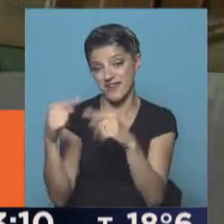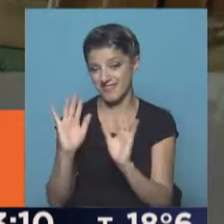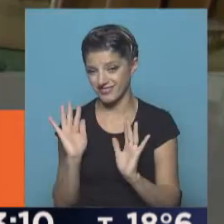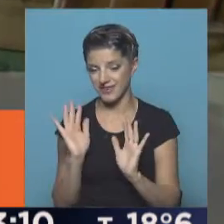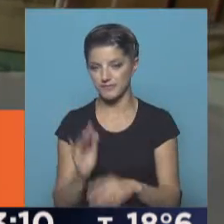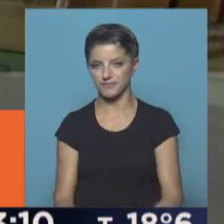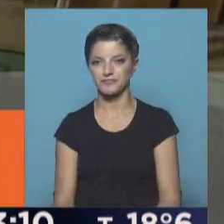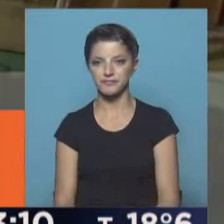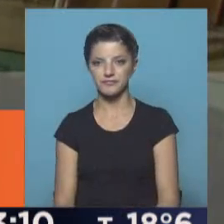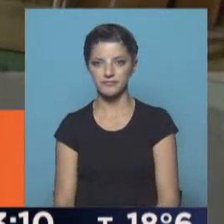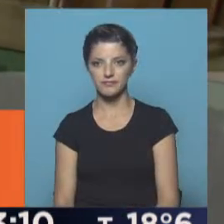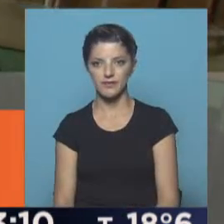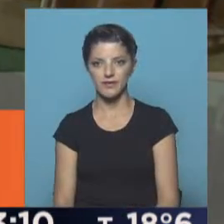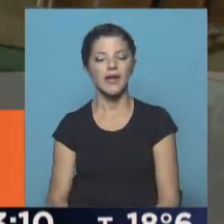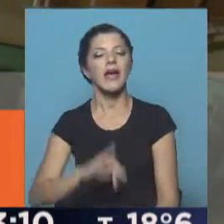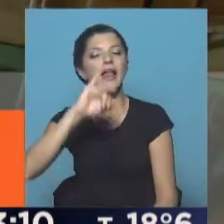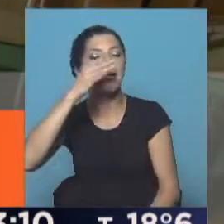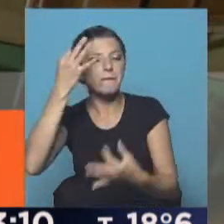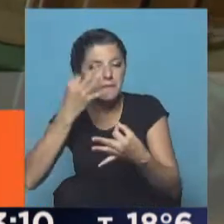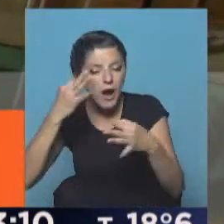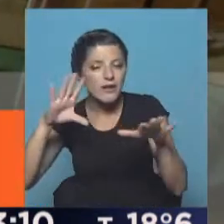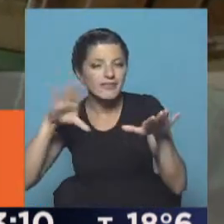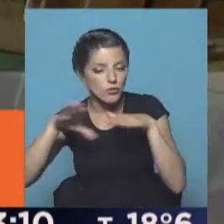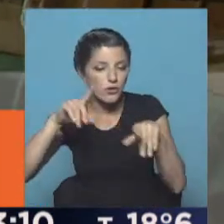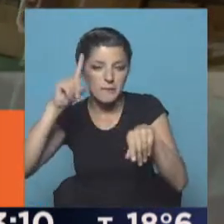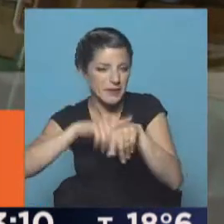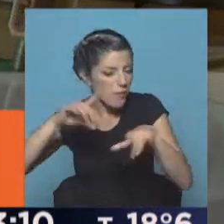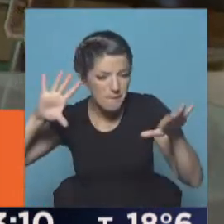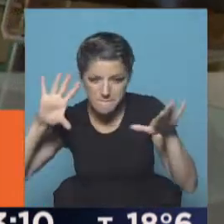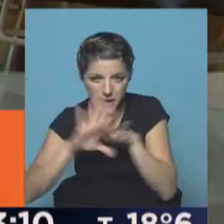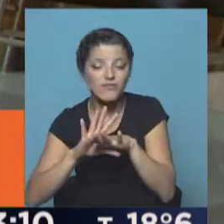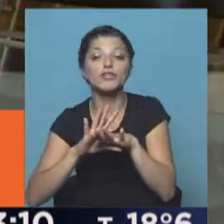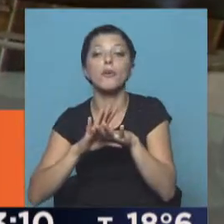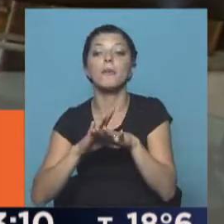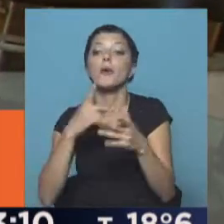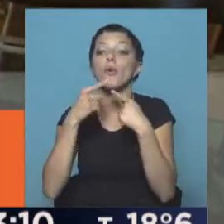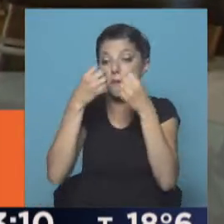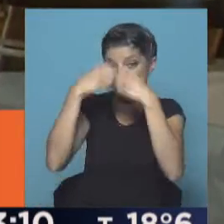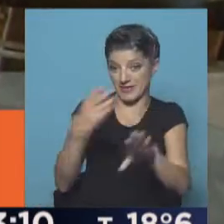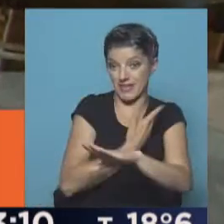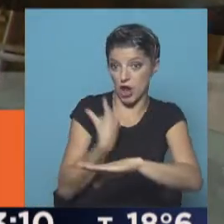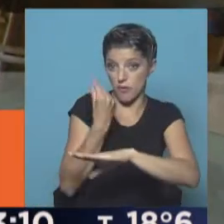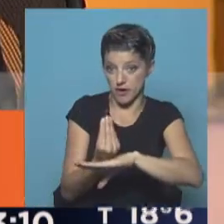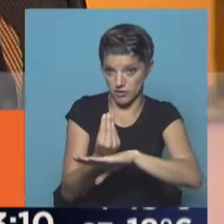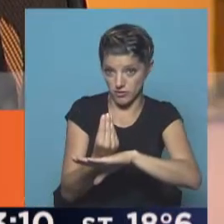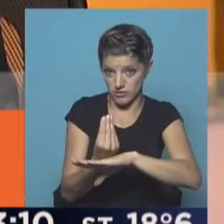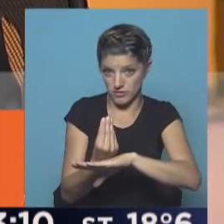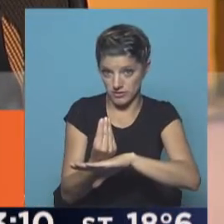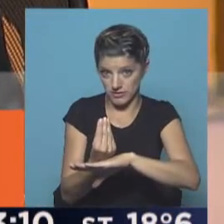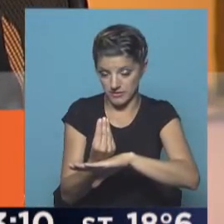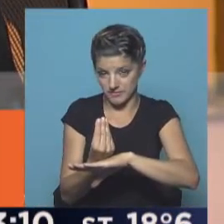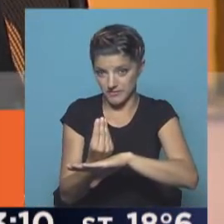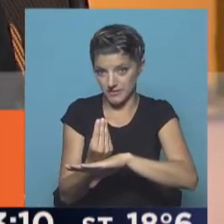momento para convocar un plebiscito son los primeros días de gobierno, meses de gobierno, porque uno viene con el viento de cola y el capital